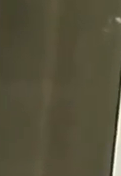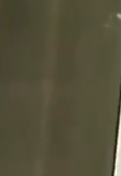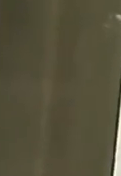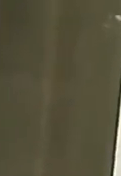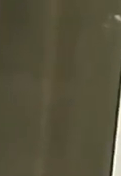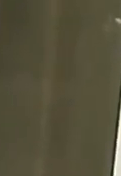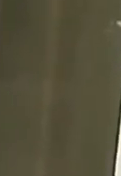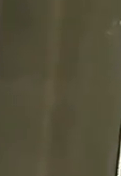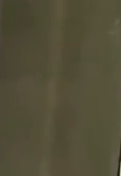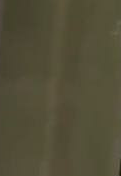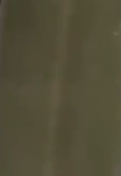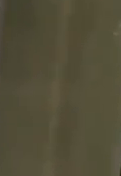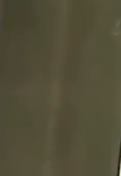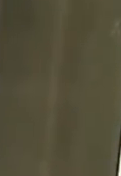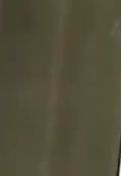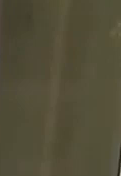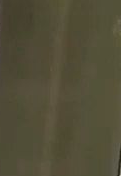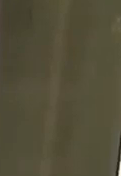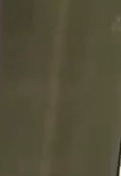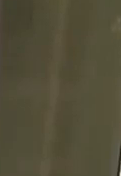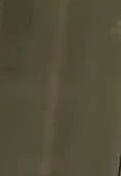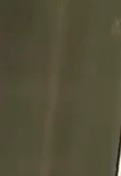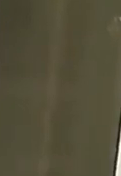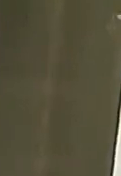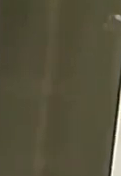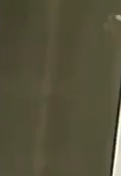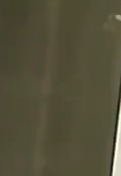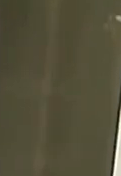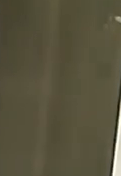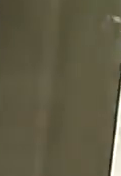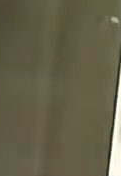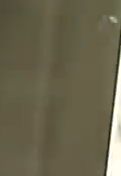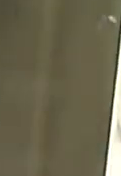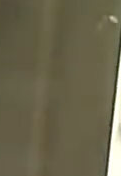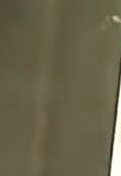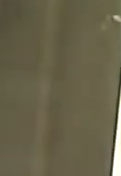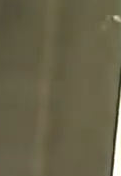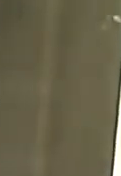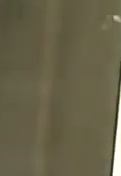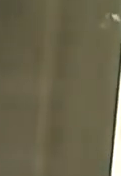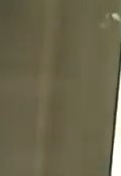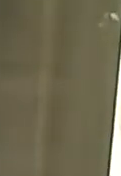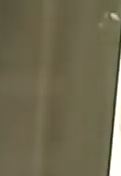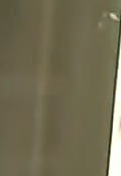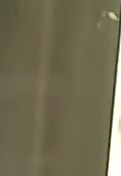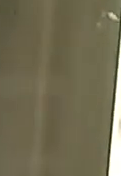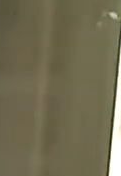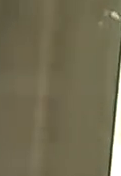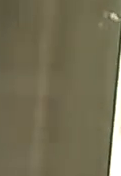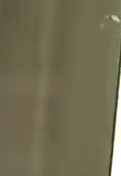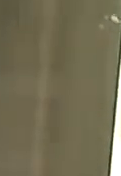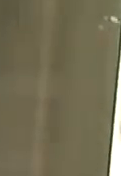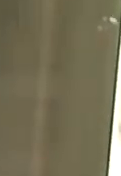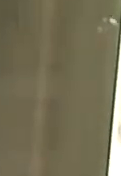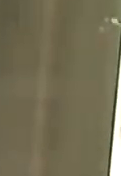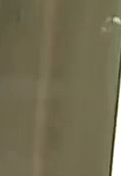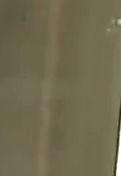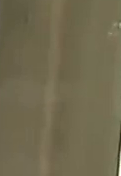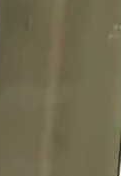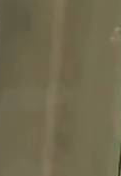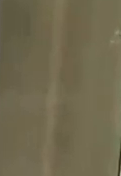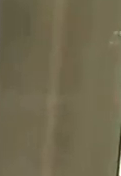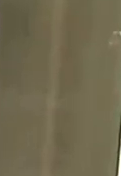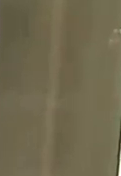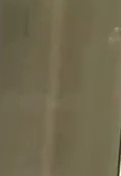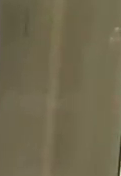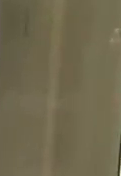a inaugurar con el jefe de la VCHE, con los jefes, líderes y lideresas de la comunidad.